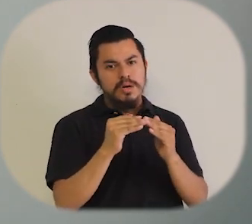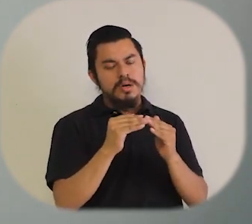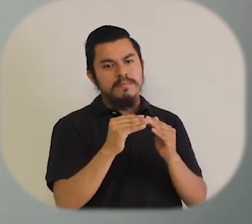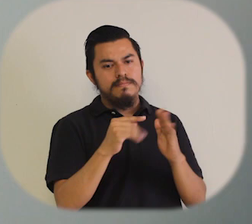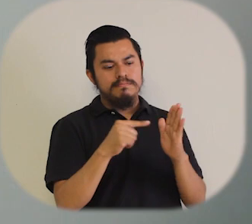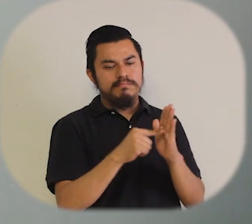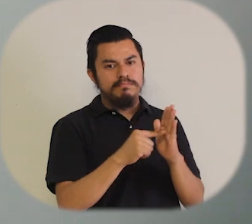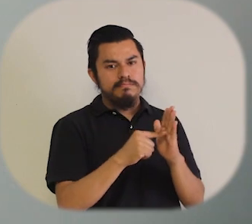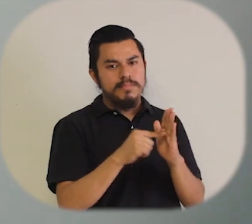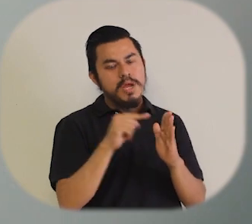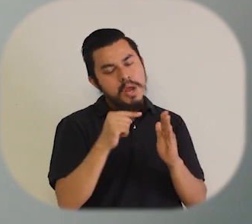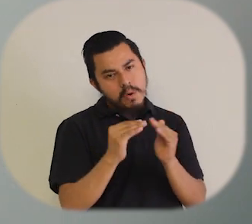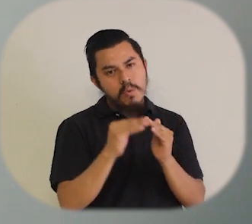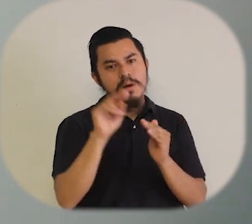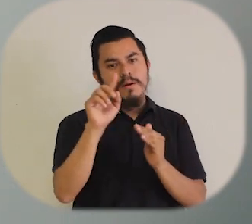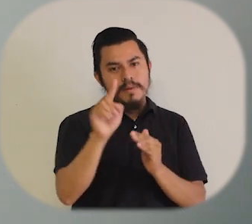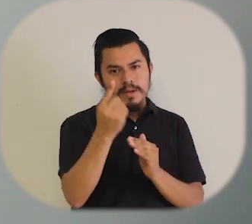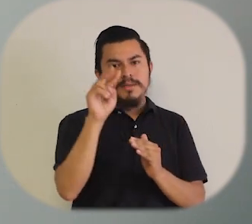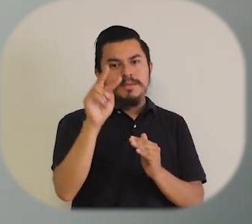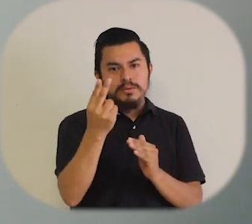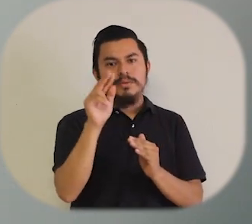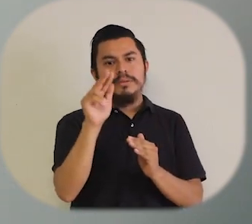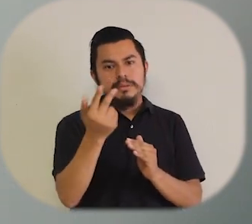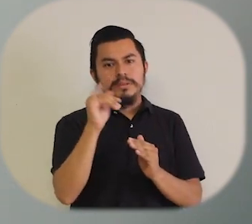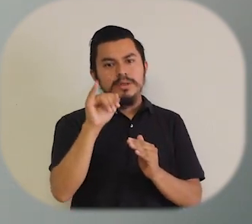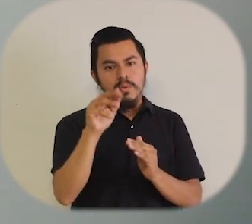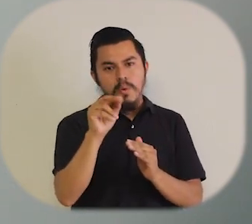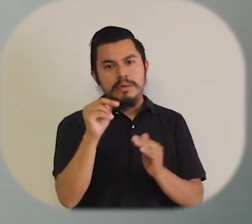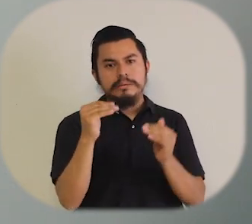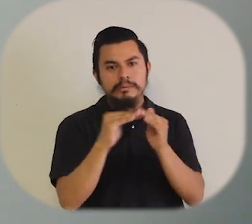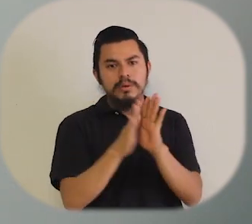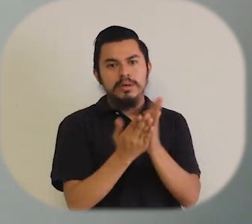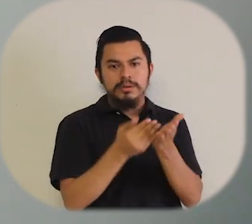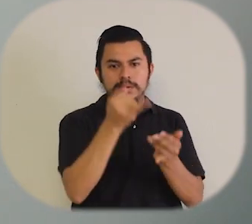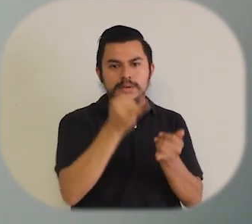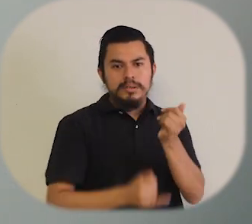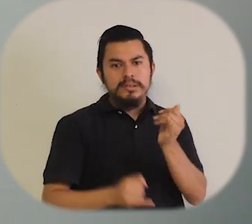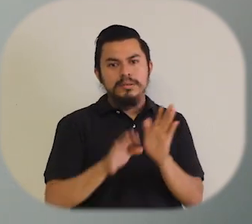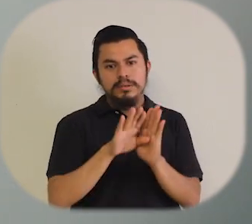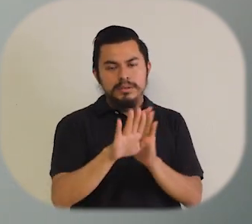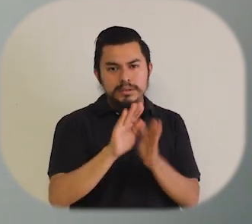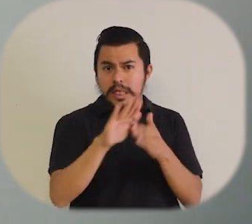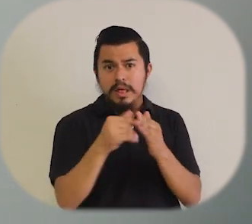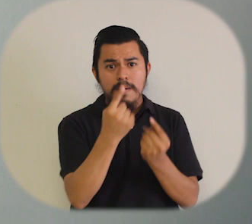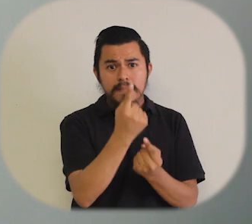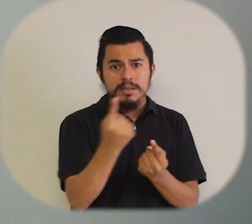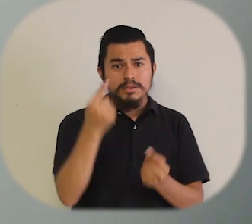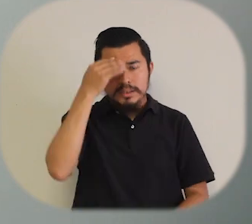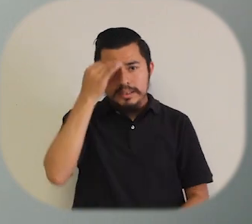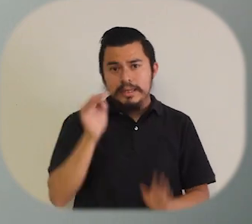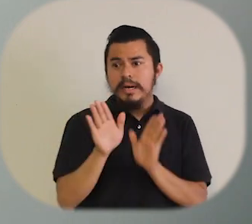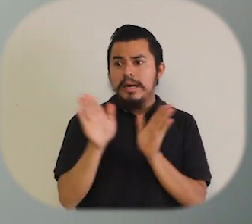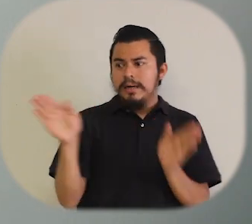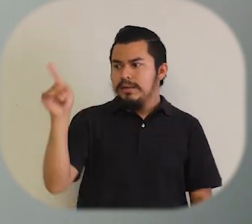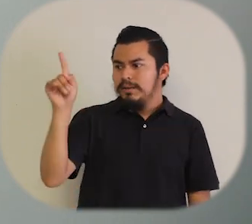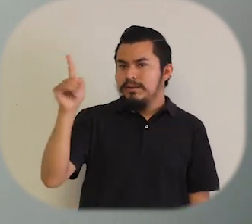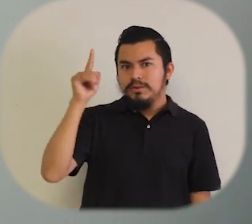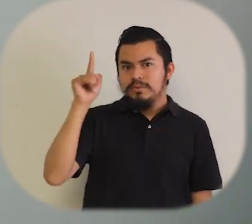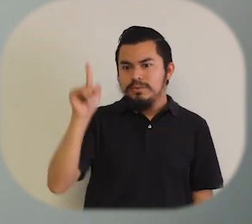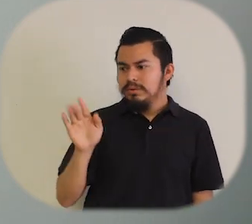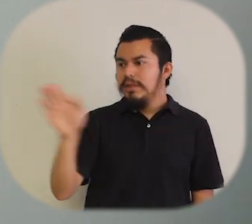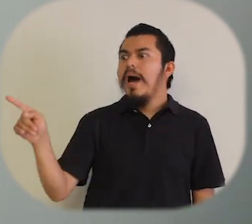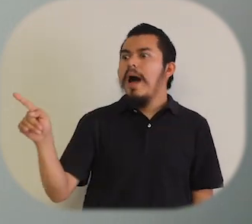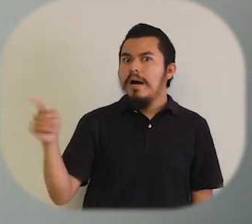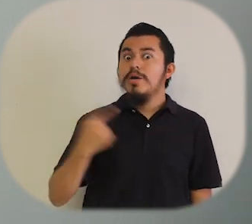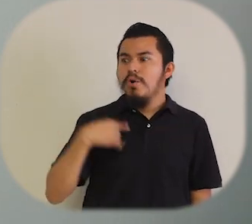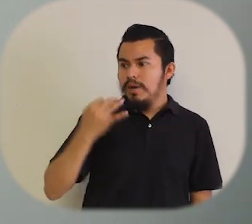de Juan y también el Apocalipsis, él dice: todo aquel que cree que Jesús es el Cristo es nacido de Dios, y todo aquel que fue